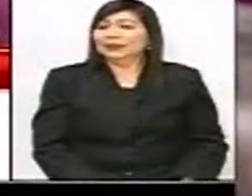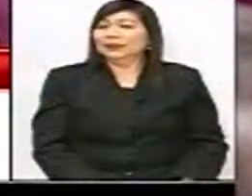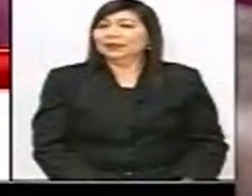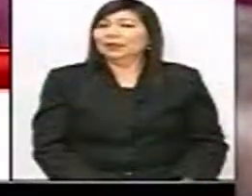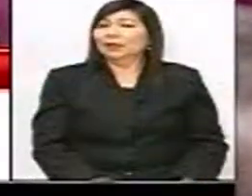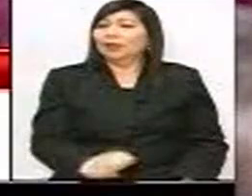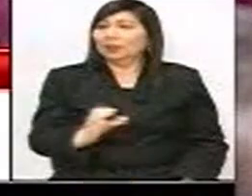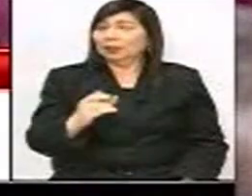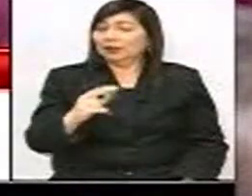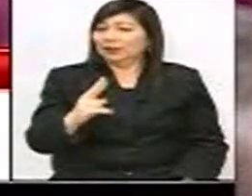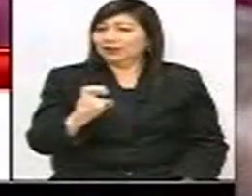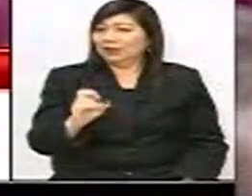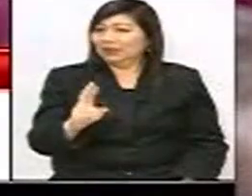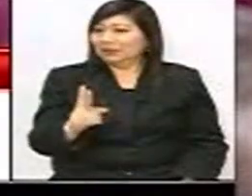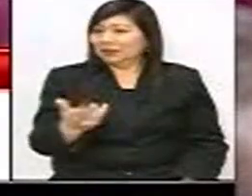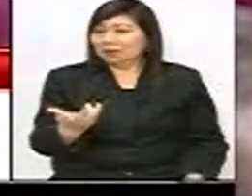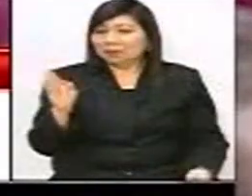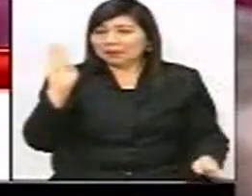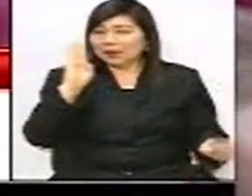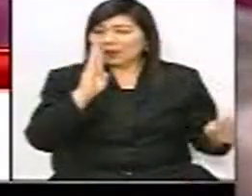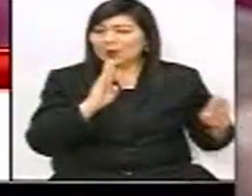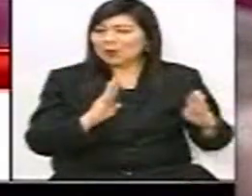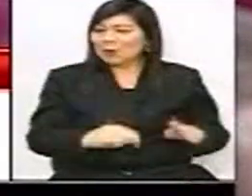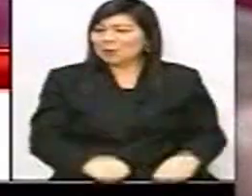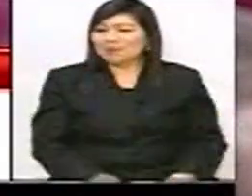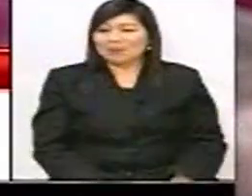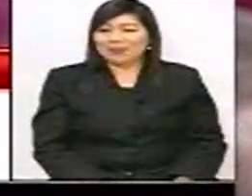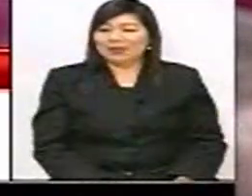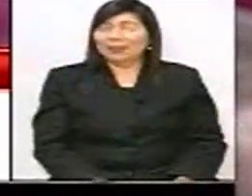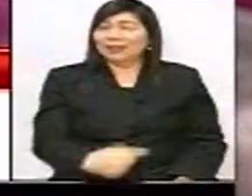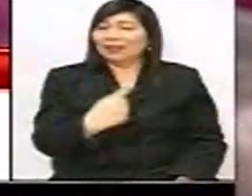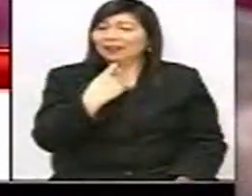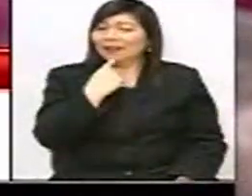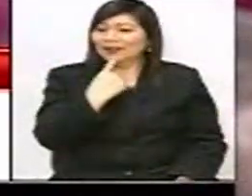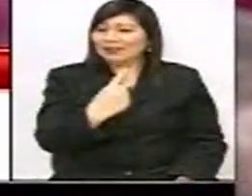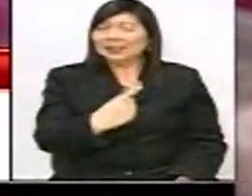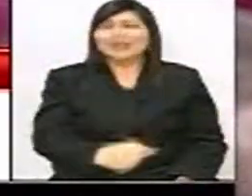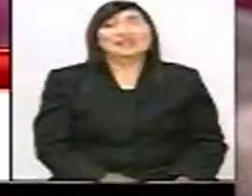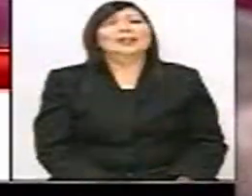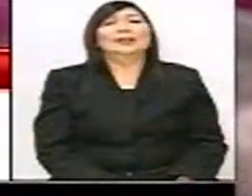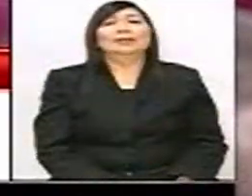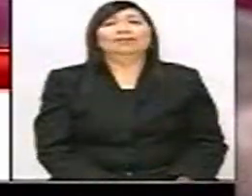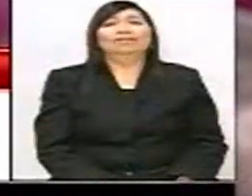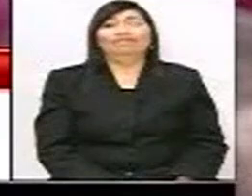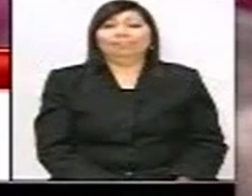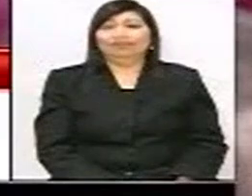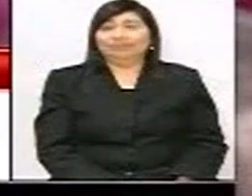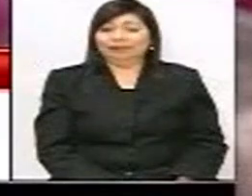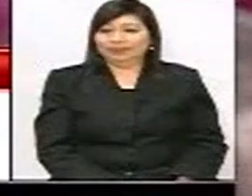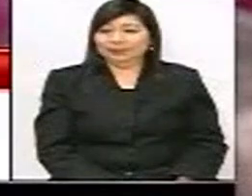de la Contraloría que me parece preocupante. Dice la Contraloría,